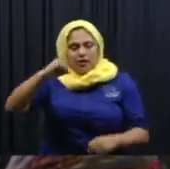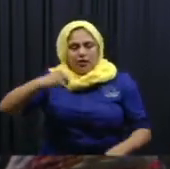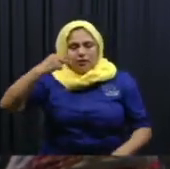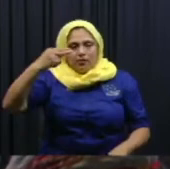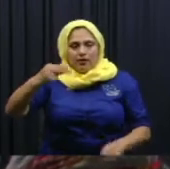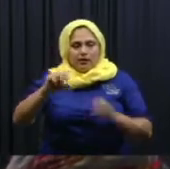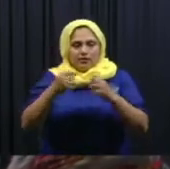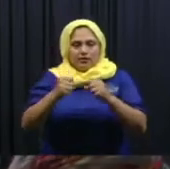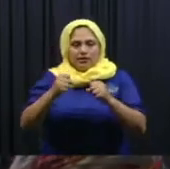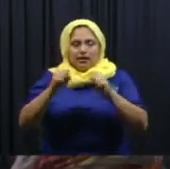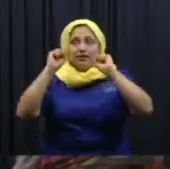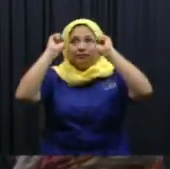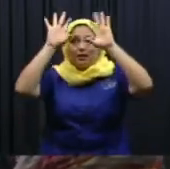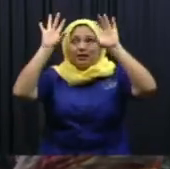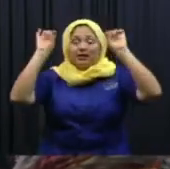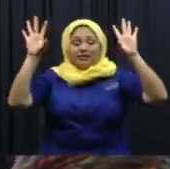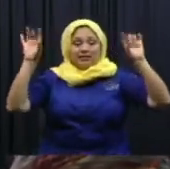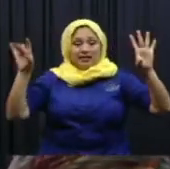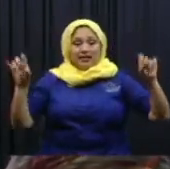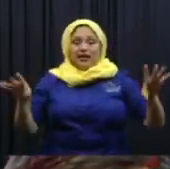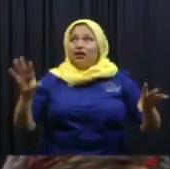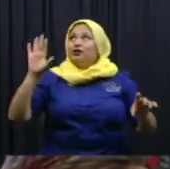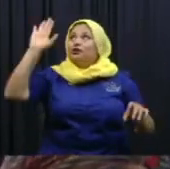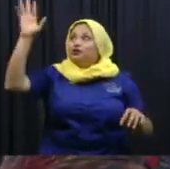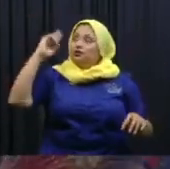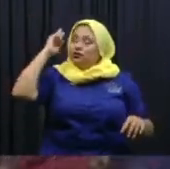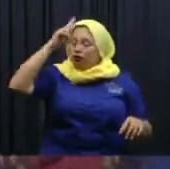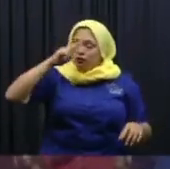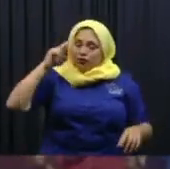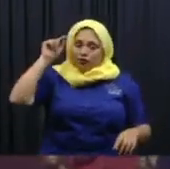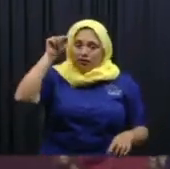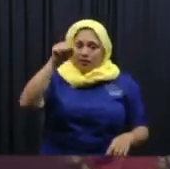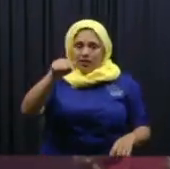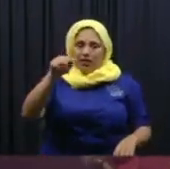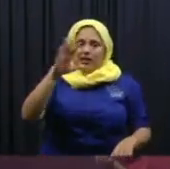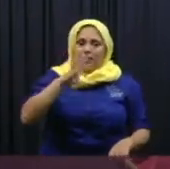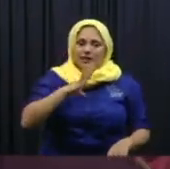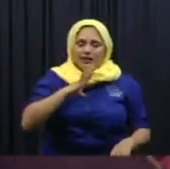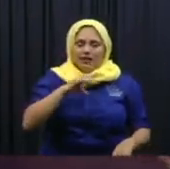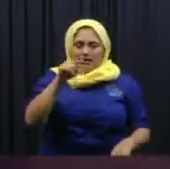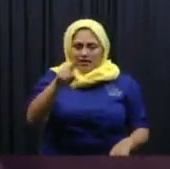Jehová haga resplandecer su rostro sobre ti tenga de ti misericordia